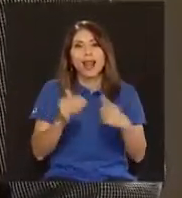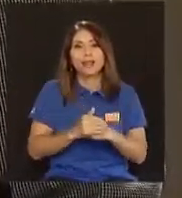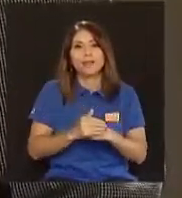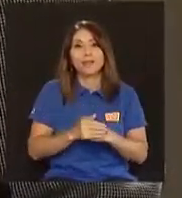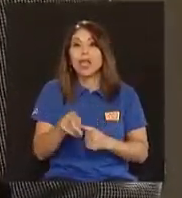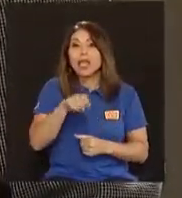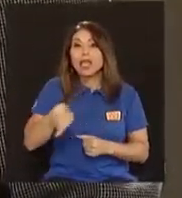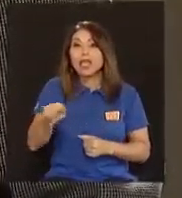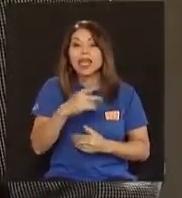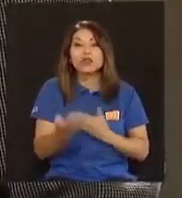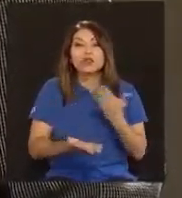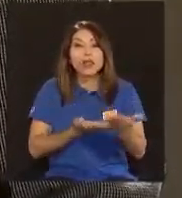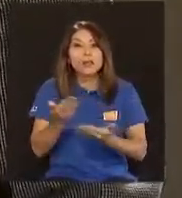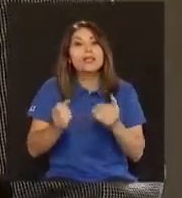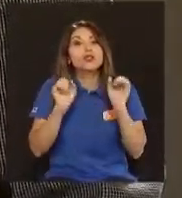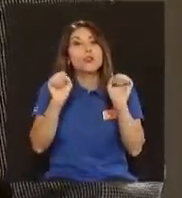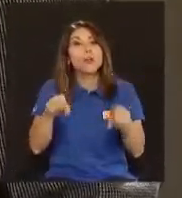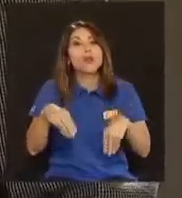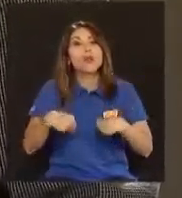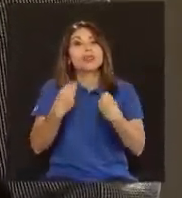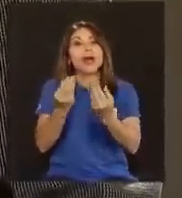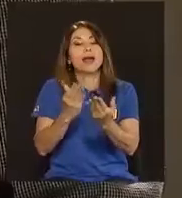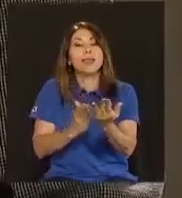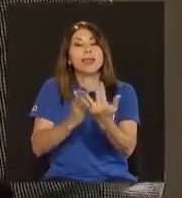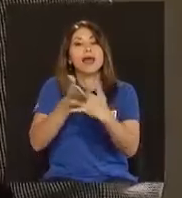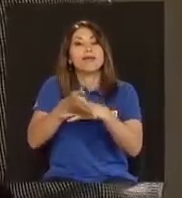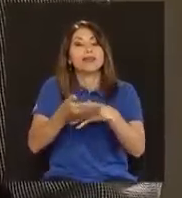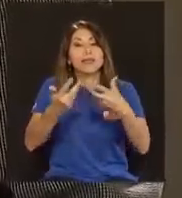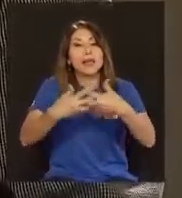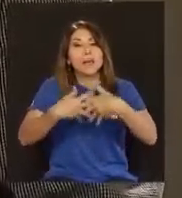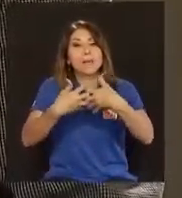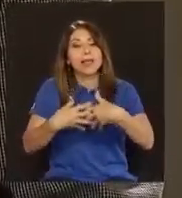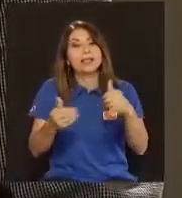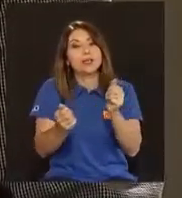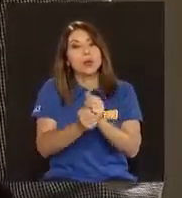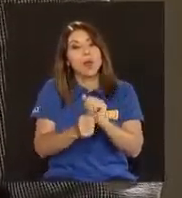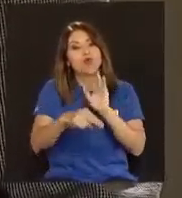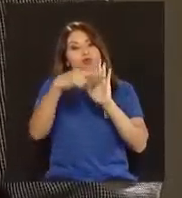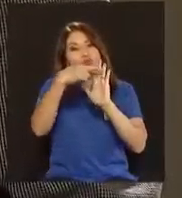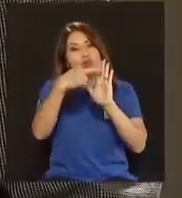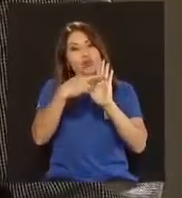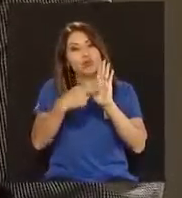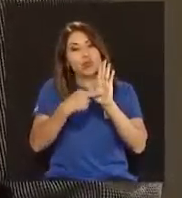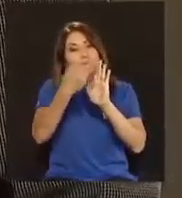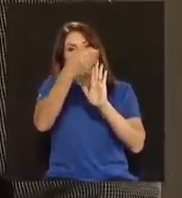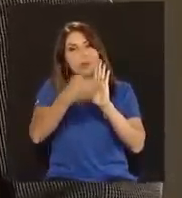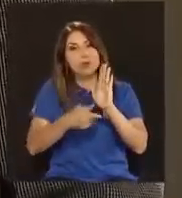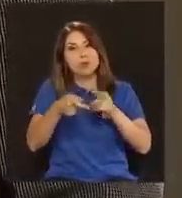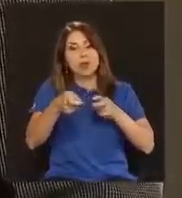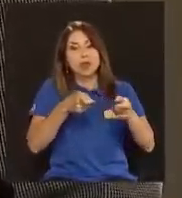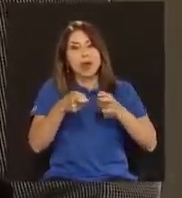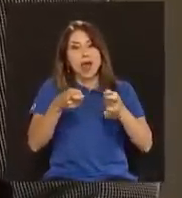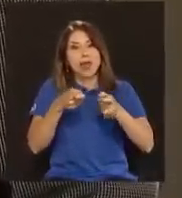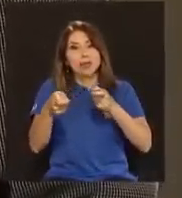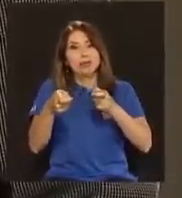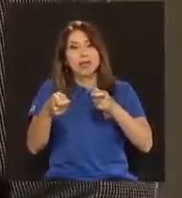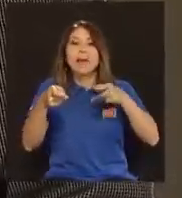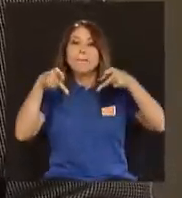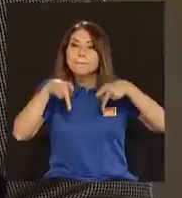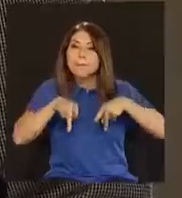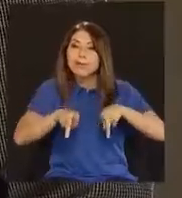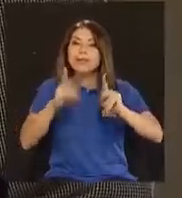de organizaciones, de empresas reguladas, permite precisar aún más las